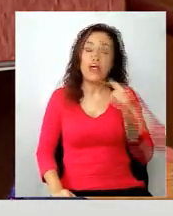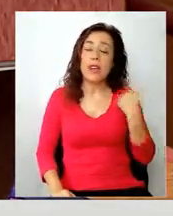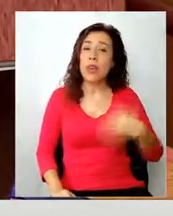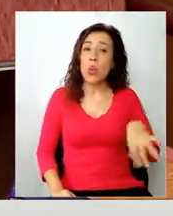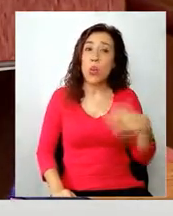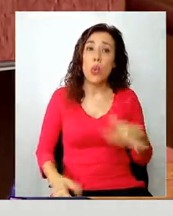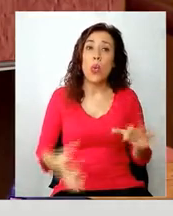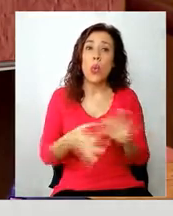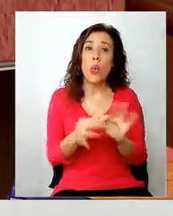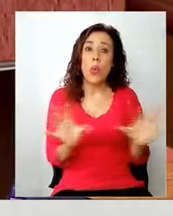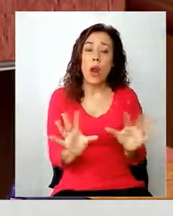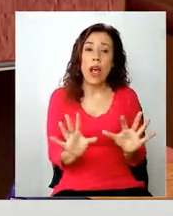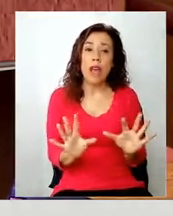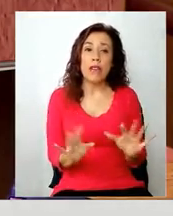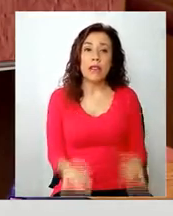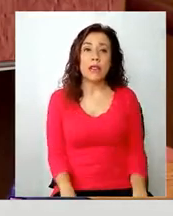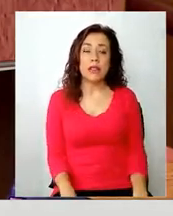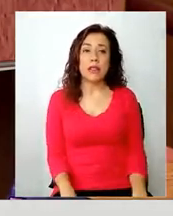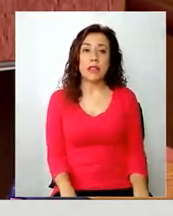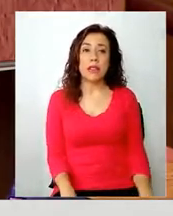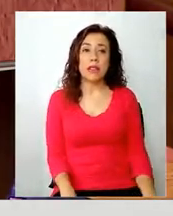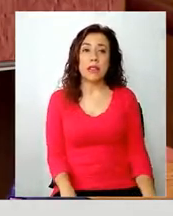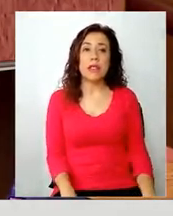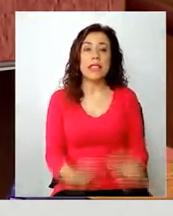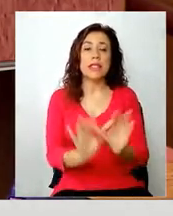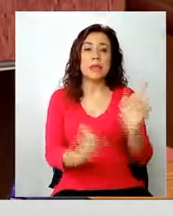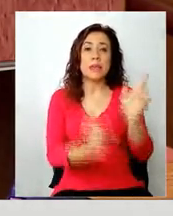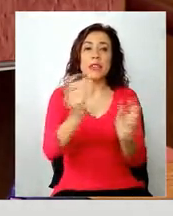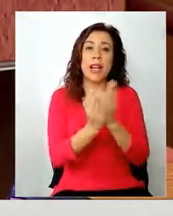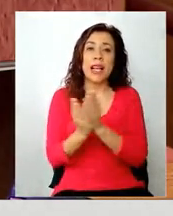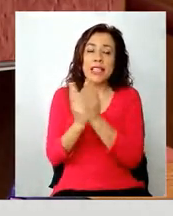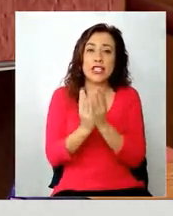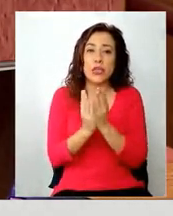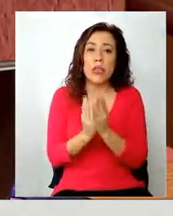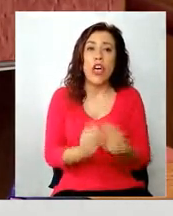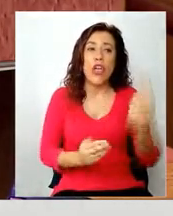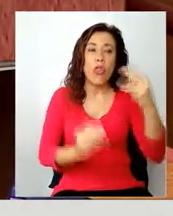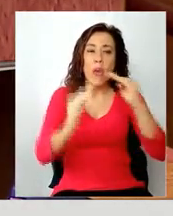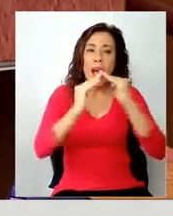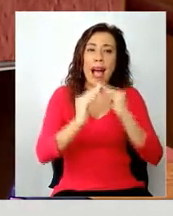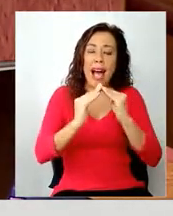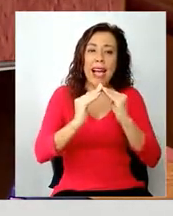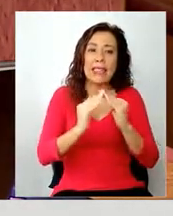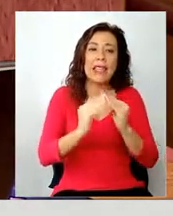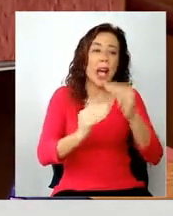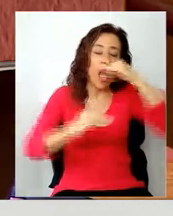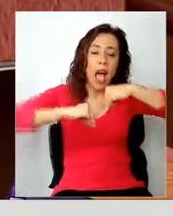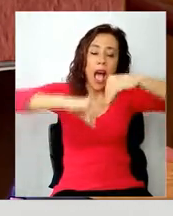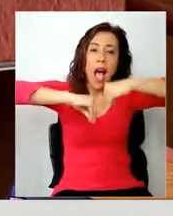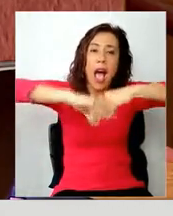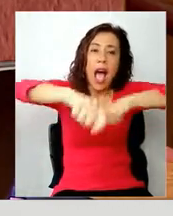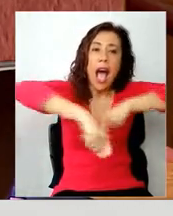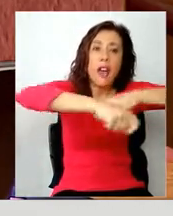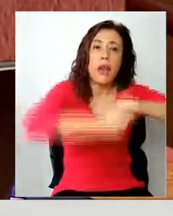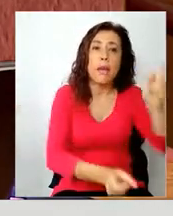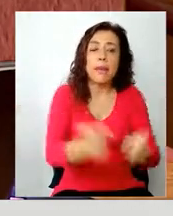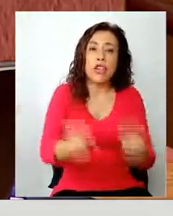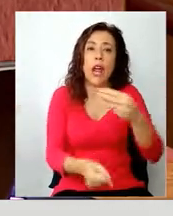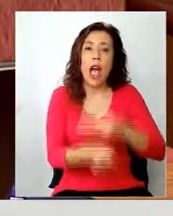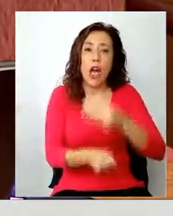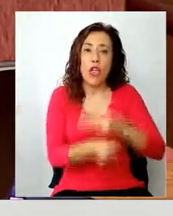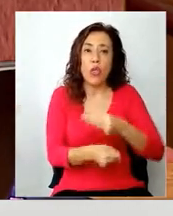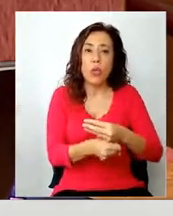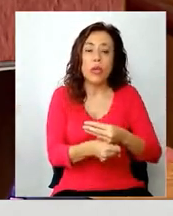particularmente a los estudiantes dueña de casa agricultores y adultos mayores y vecinos